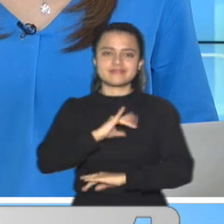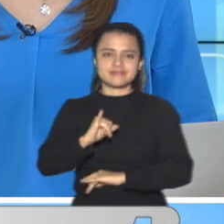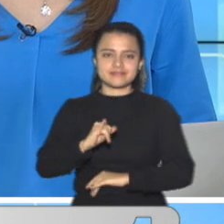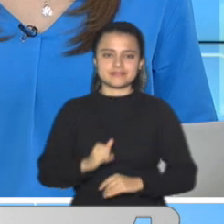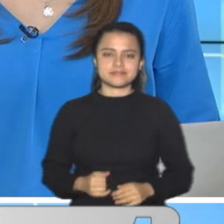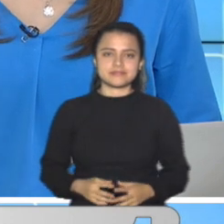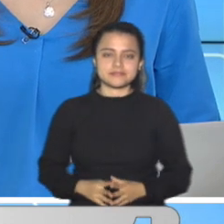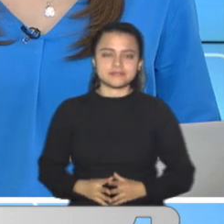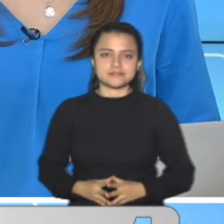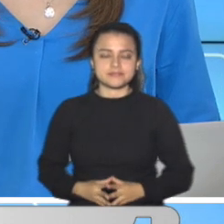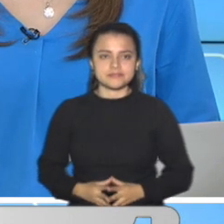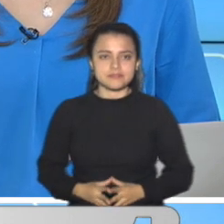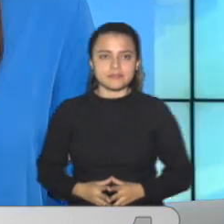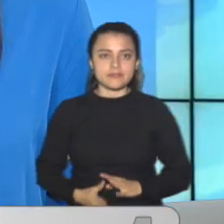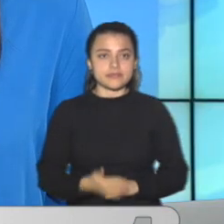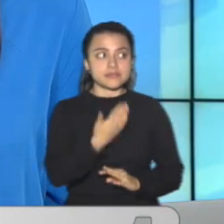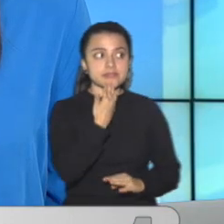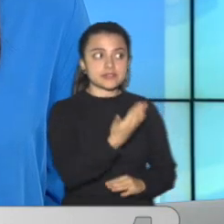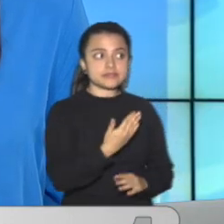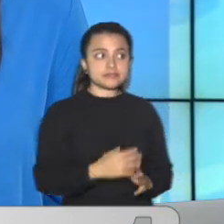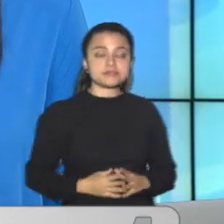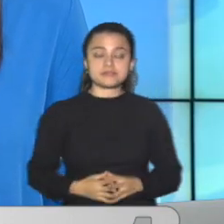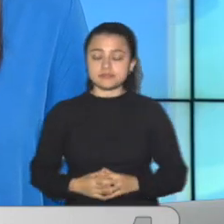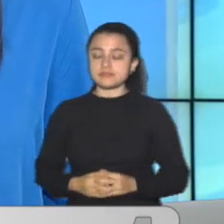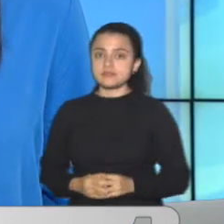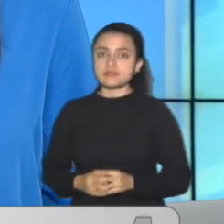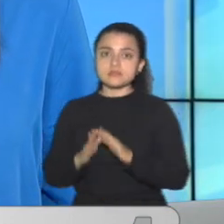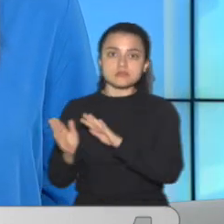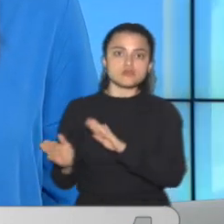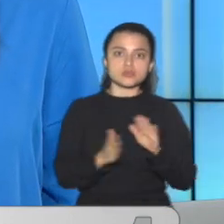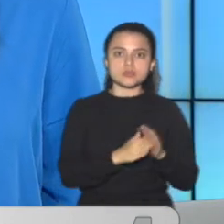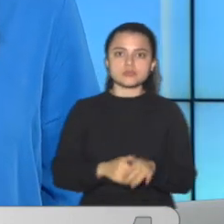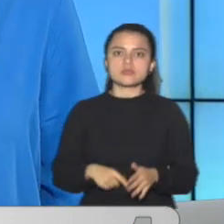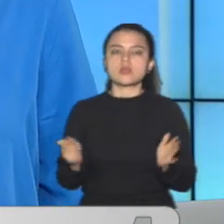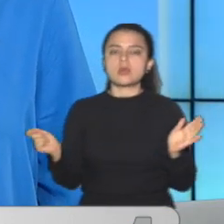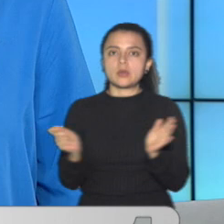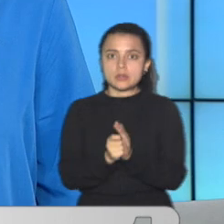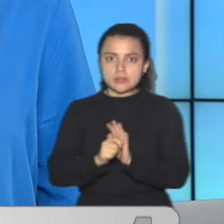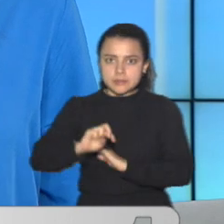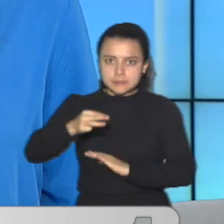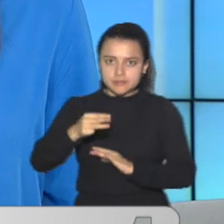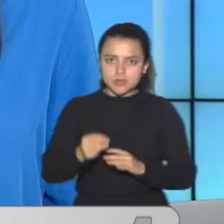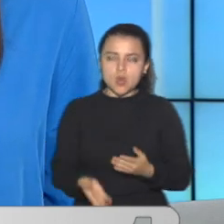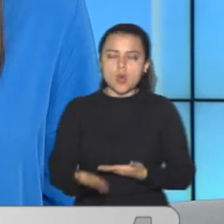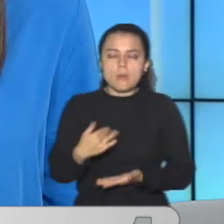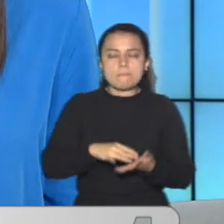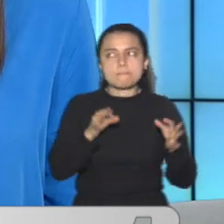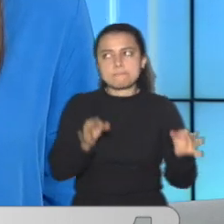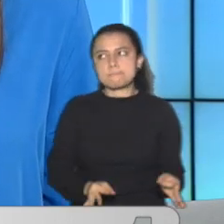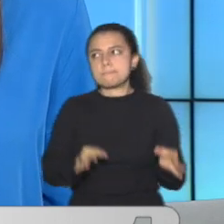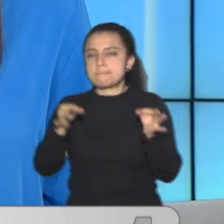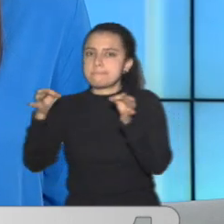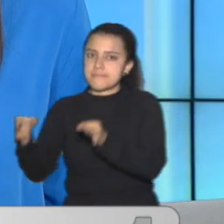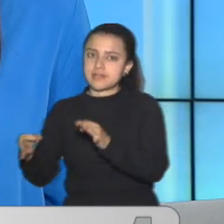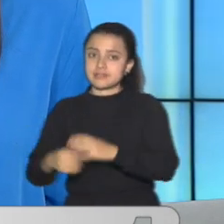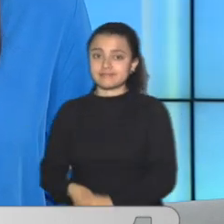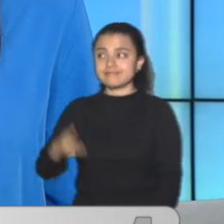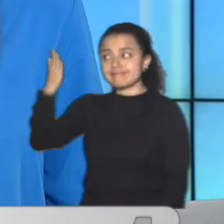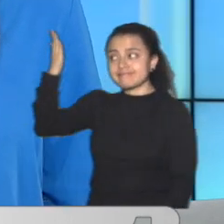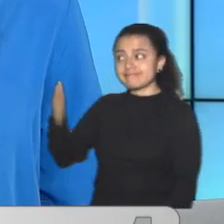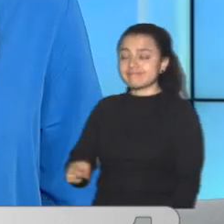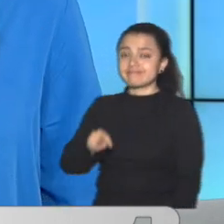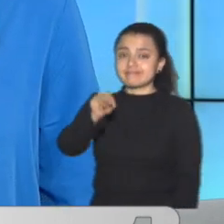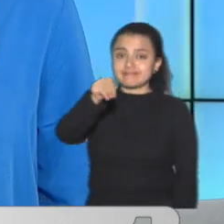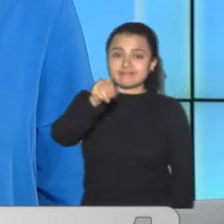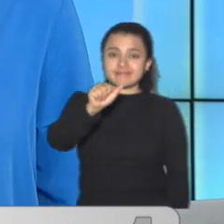1s m sebastián muchas gracias y por tercera vez se aplaza la audiencia contraria es manolo el hombre señalado de abusar de un grupo de